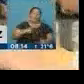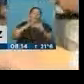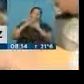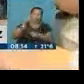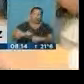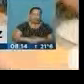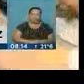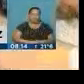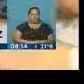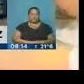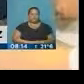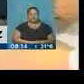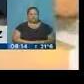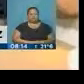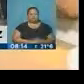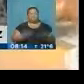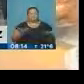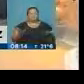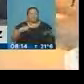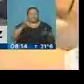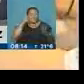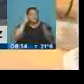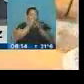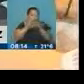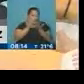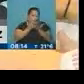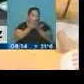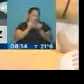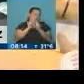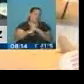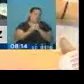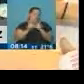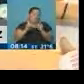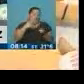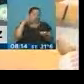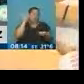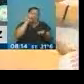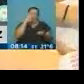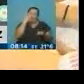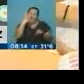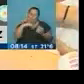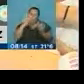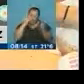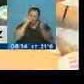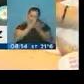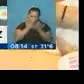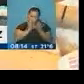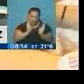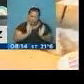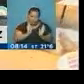gobierno. Bueno, porque hay que estudiar las cosas. Antes de criticar hay que estudiar.